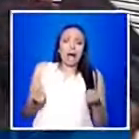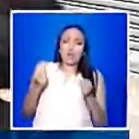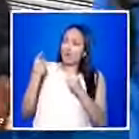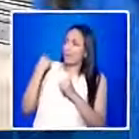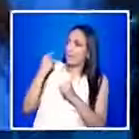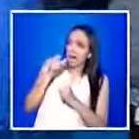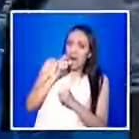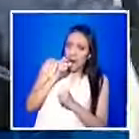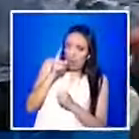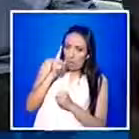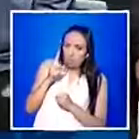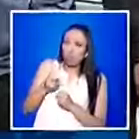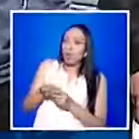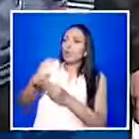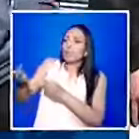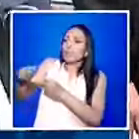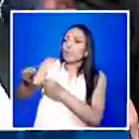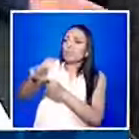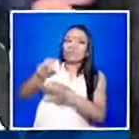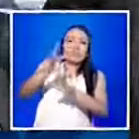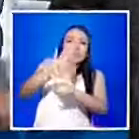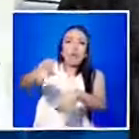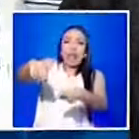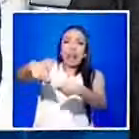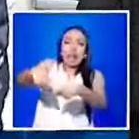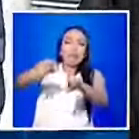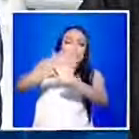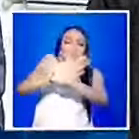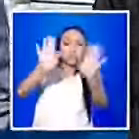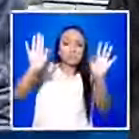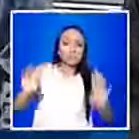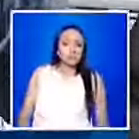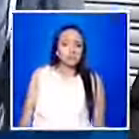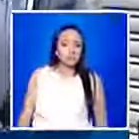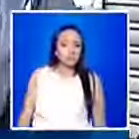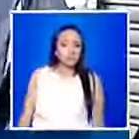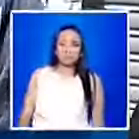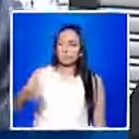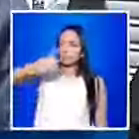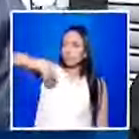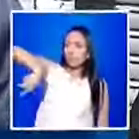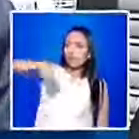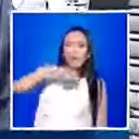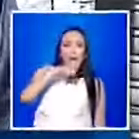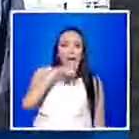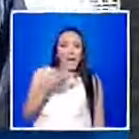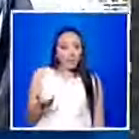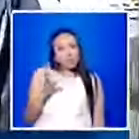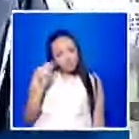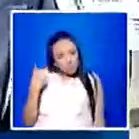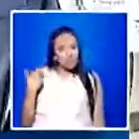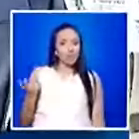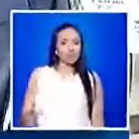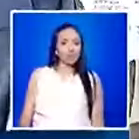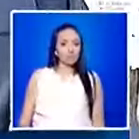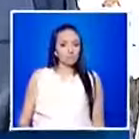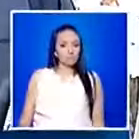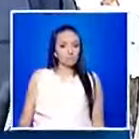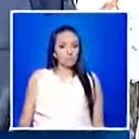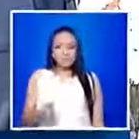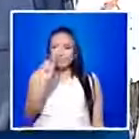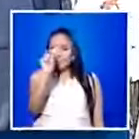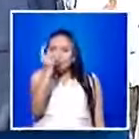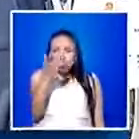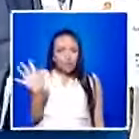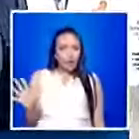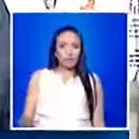vino absolutamente más. Y se queda sin agua, todo el barrio se queda sin agua. Imagínense, no tenemos ni un poco. ¿Y